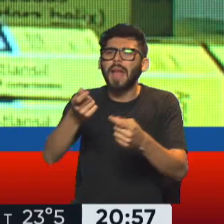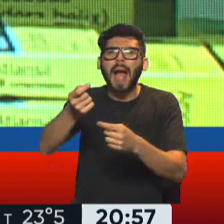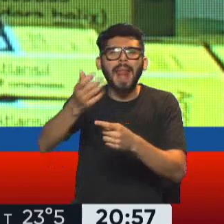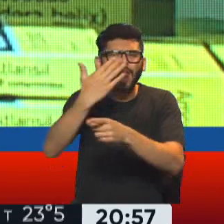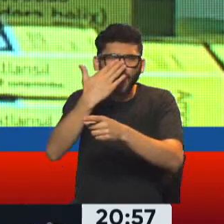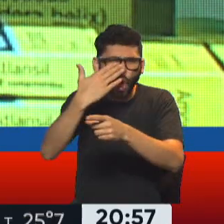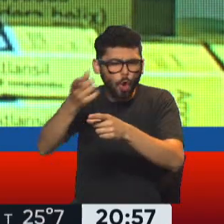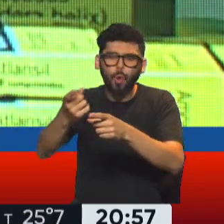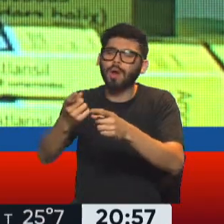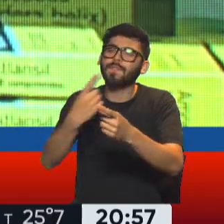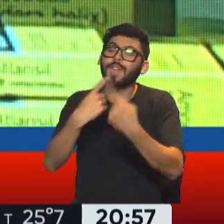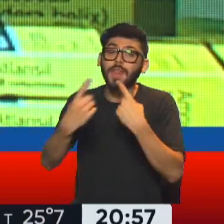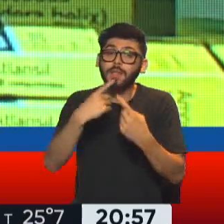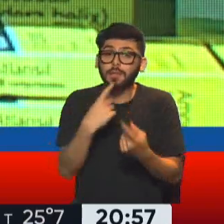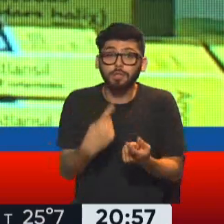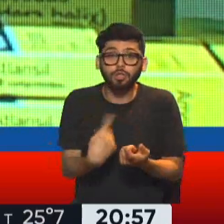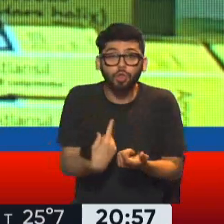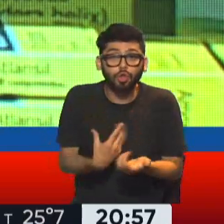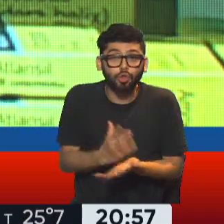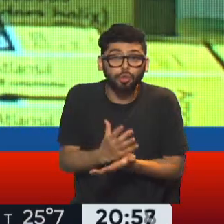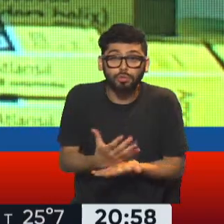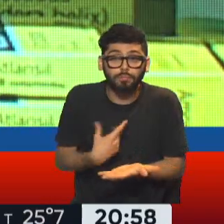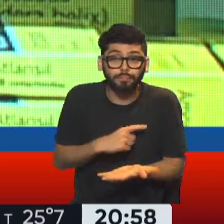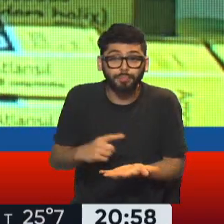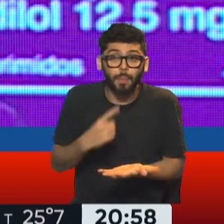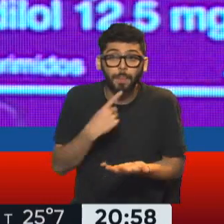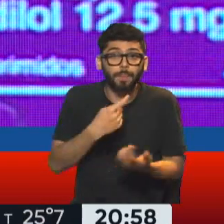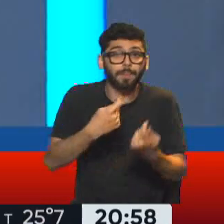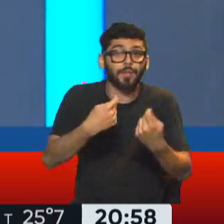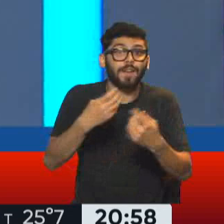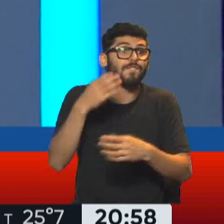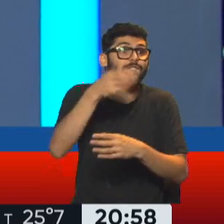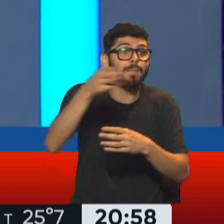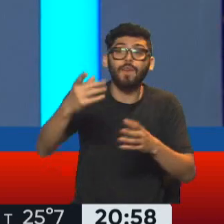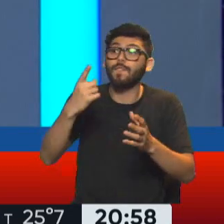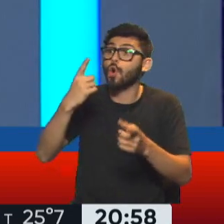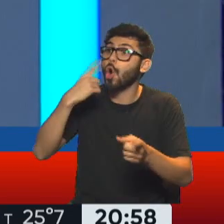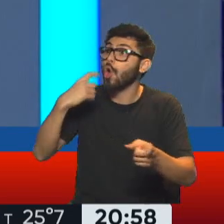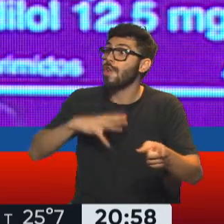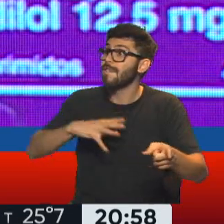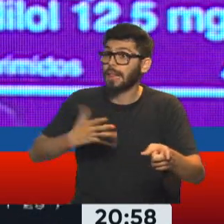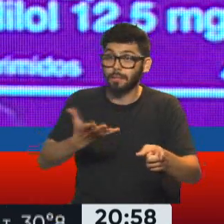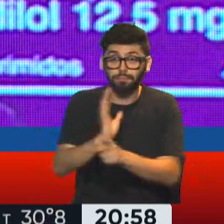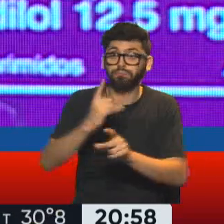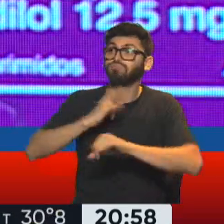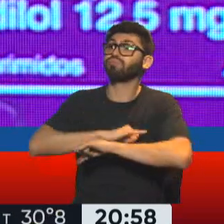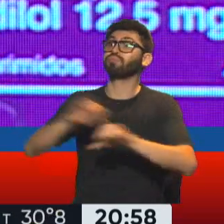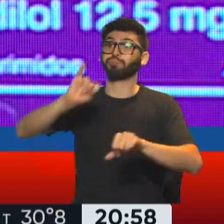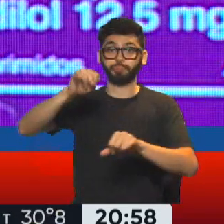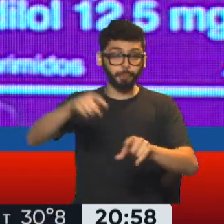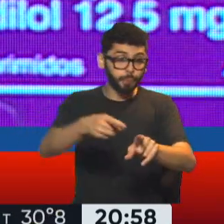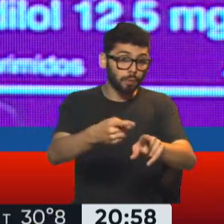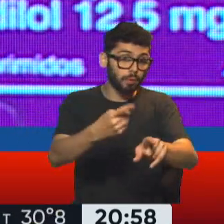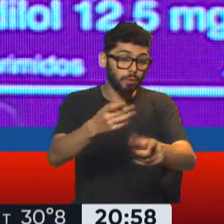diciendo, nosotros estamos fuera todavía porque vamos a los proveedores y esto no está instrumentado, que alguien venga a explicarnos, porque estamos además